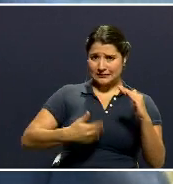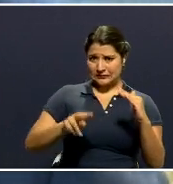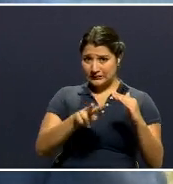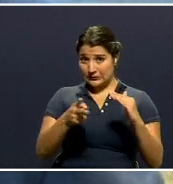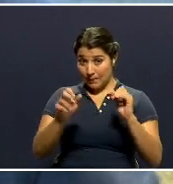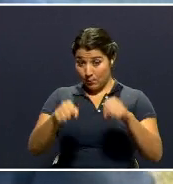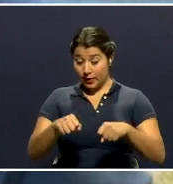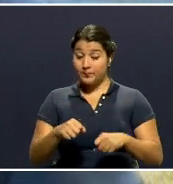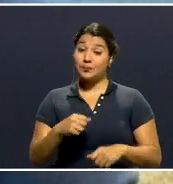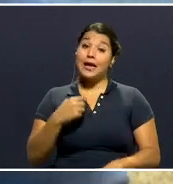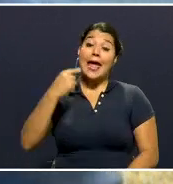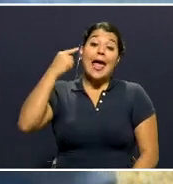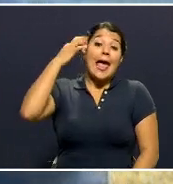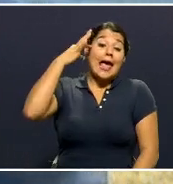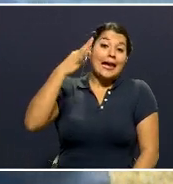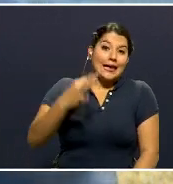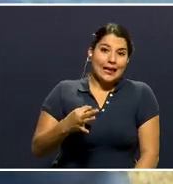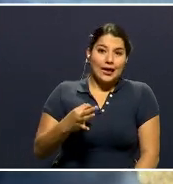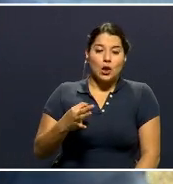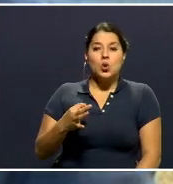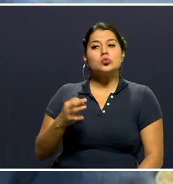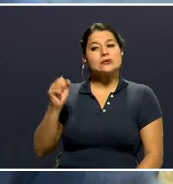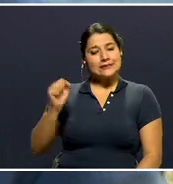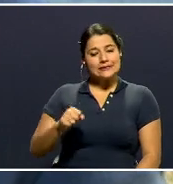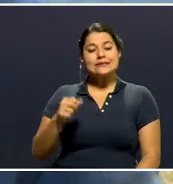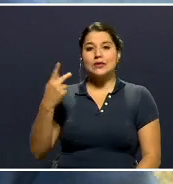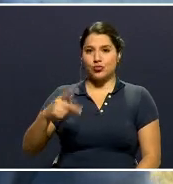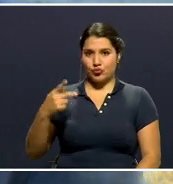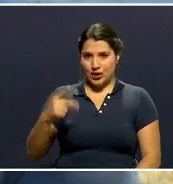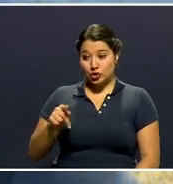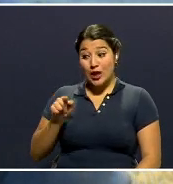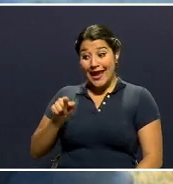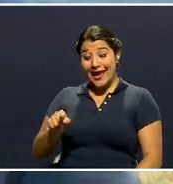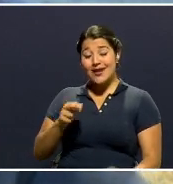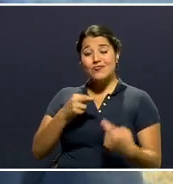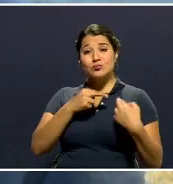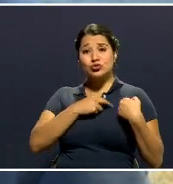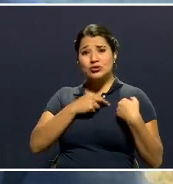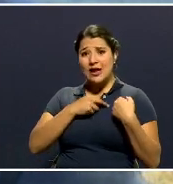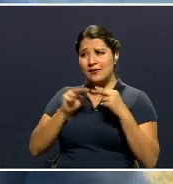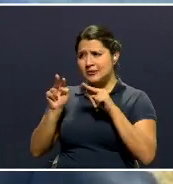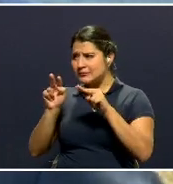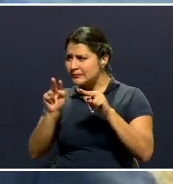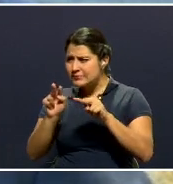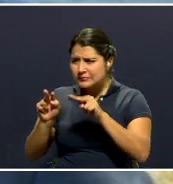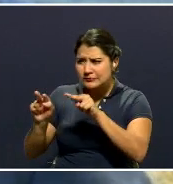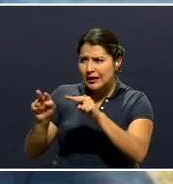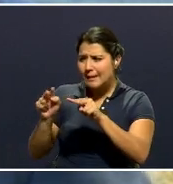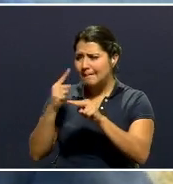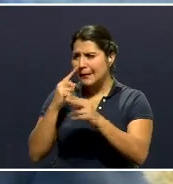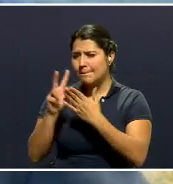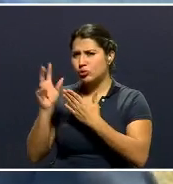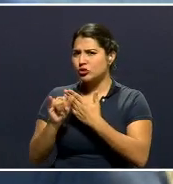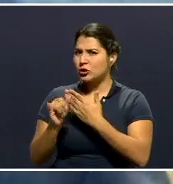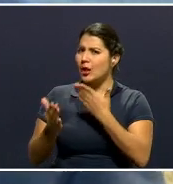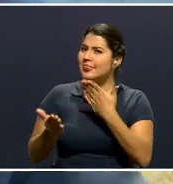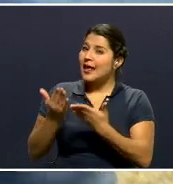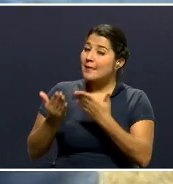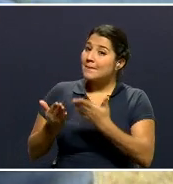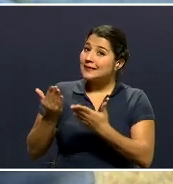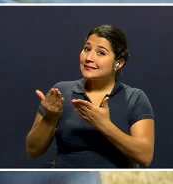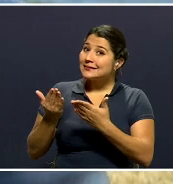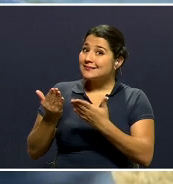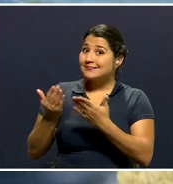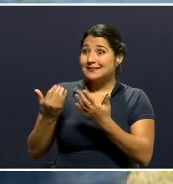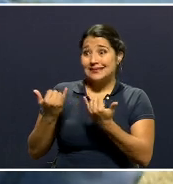don Rodolfo, quien estaba, digamos, resolviendo los temas, empujándolos a diario, pues pueda perder algún poco del tiempo que